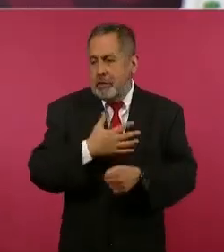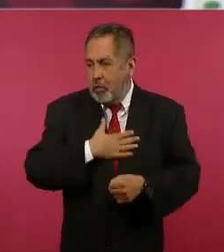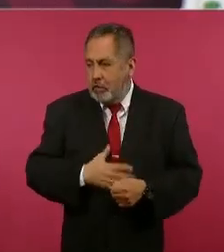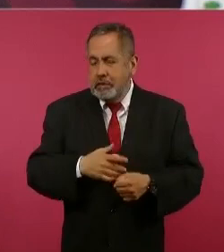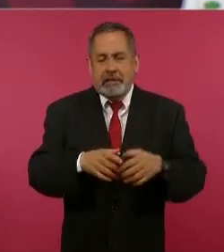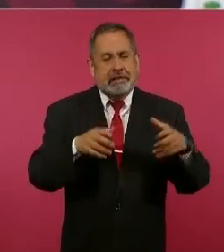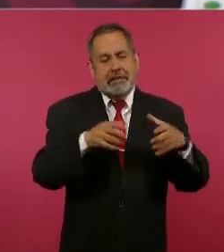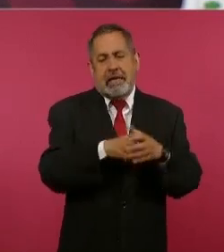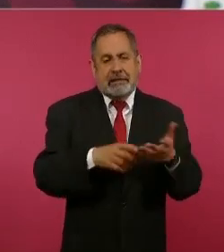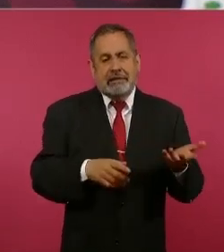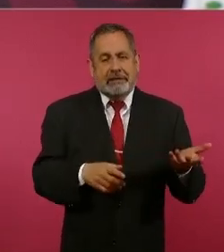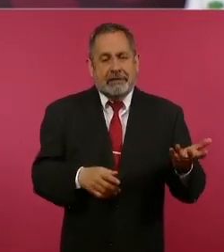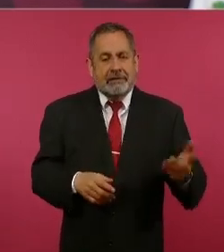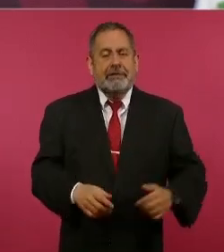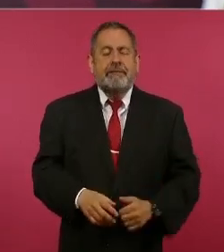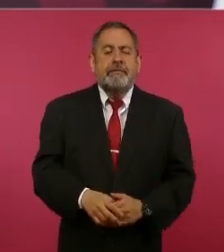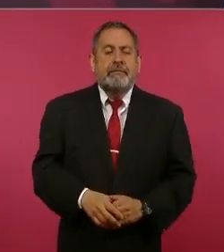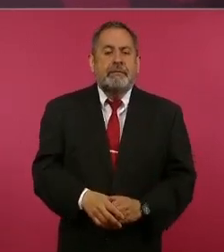y de privilegios.